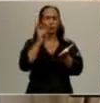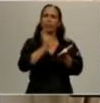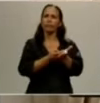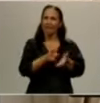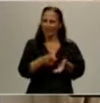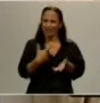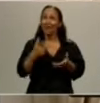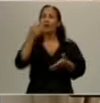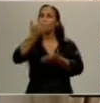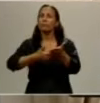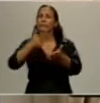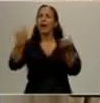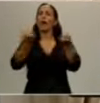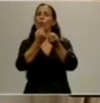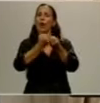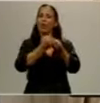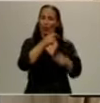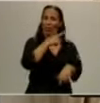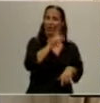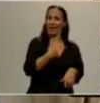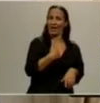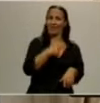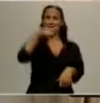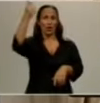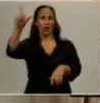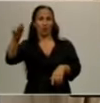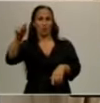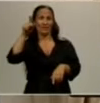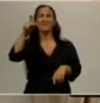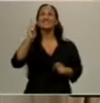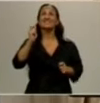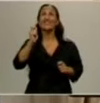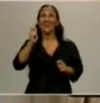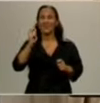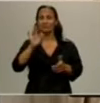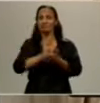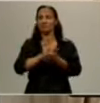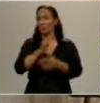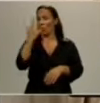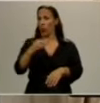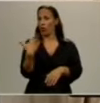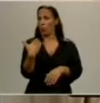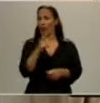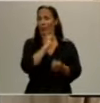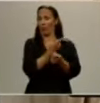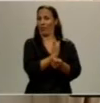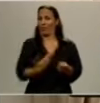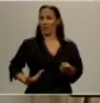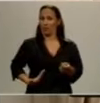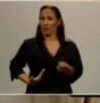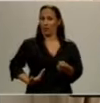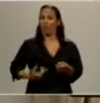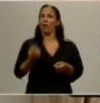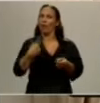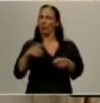Argentina y otro país, facultad exclusiva del Poder Ejecutivo Nacional y ratificado por